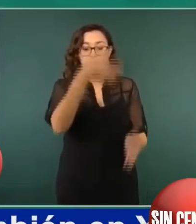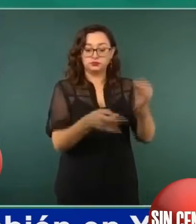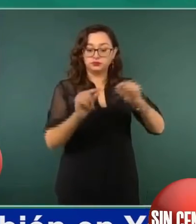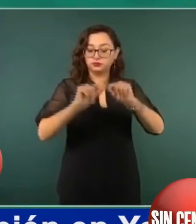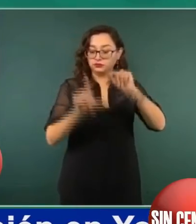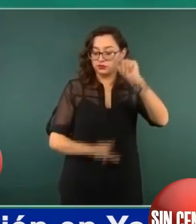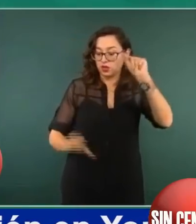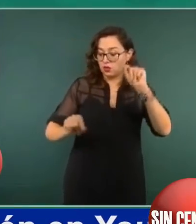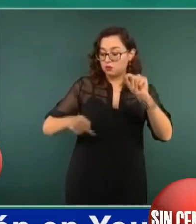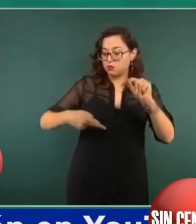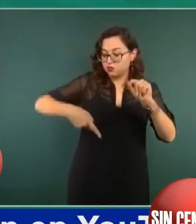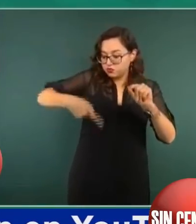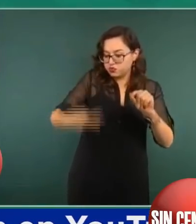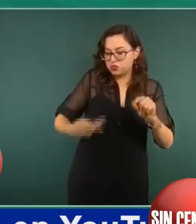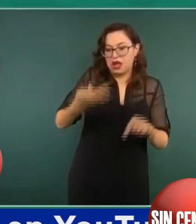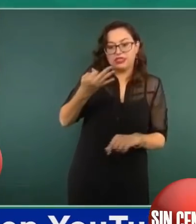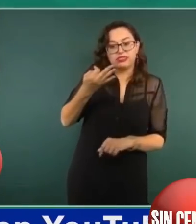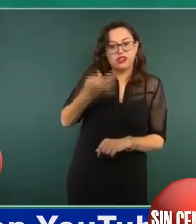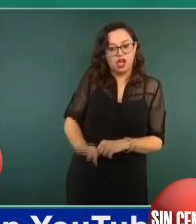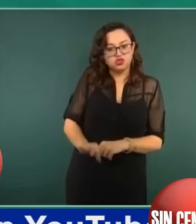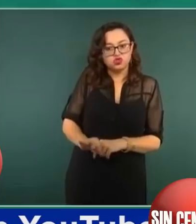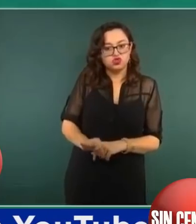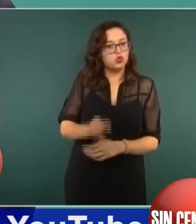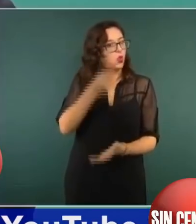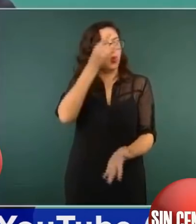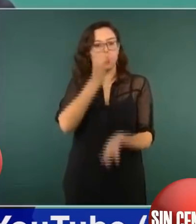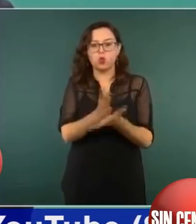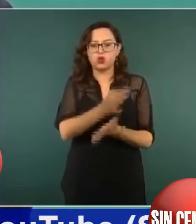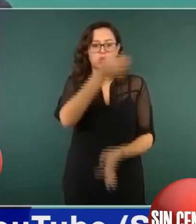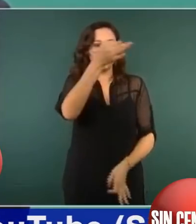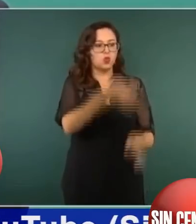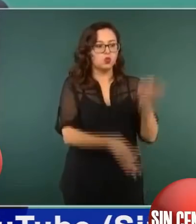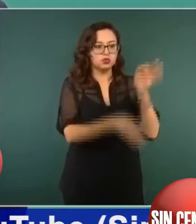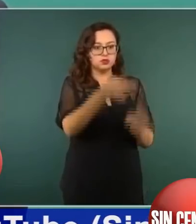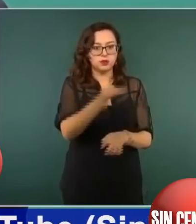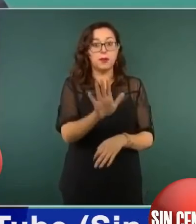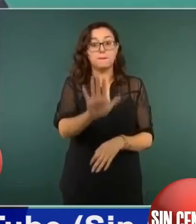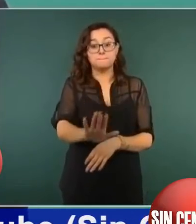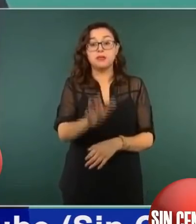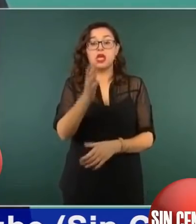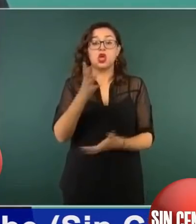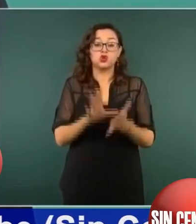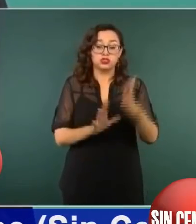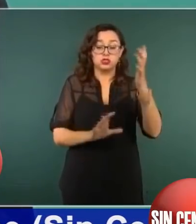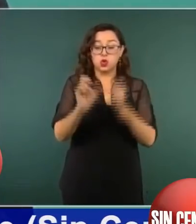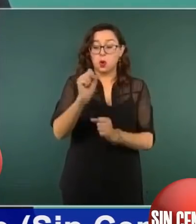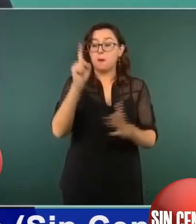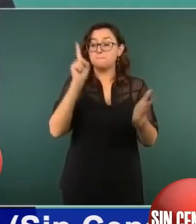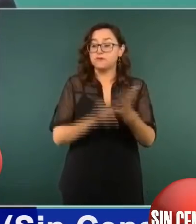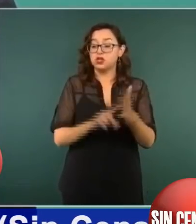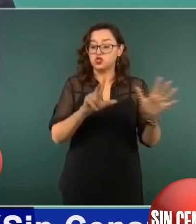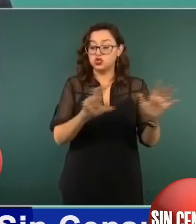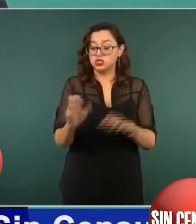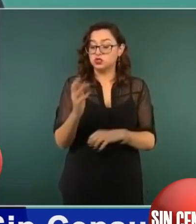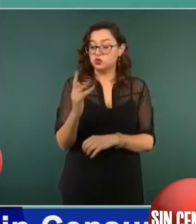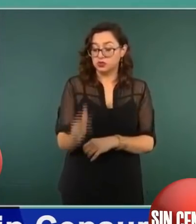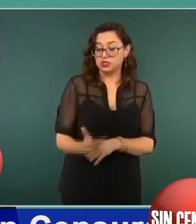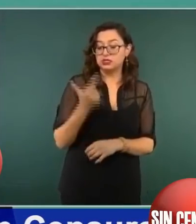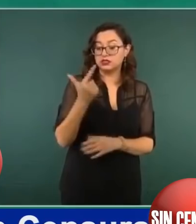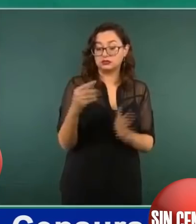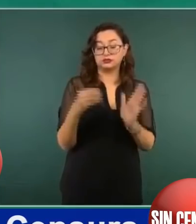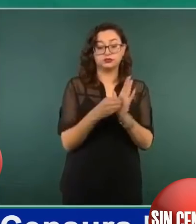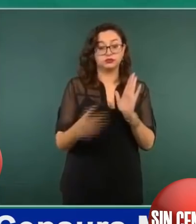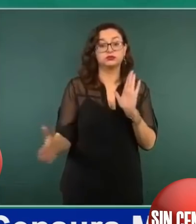a la patria, fíjense que en la Constitución de 1857 se establecía que se podía juzgar al